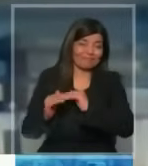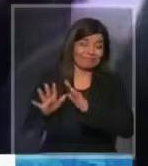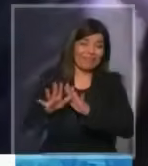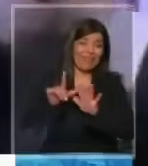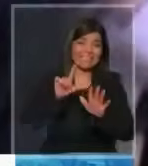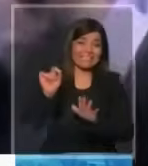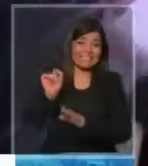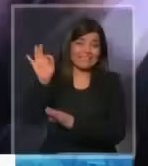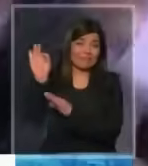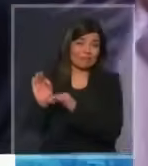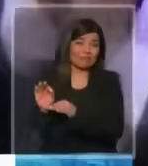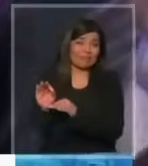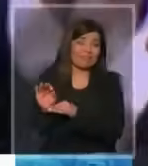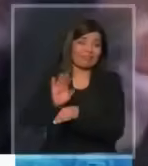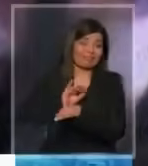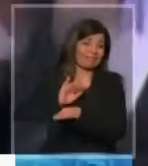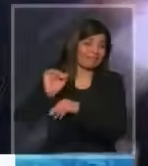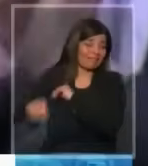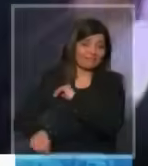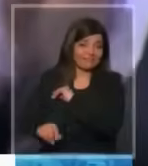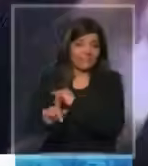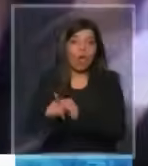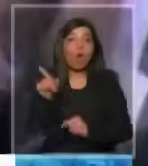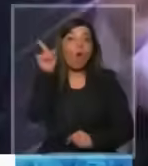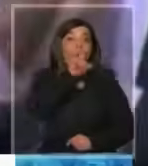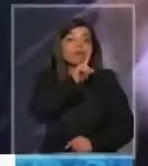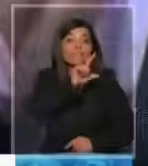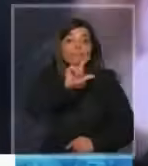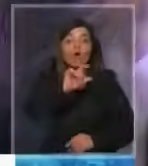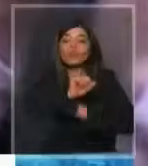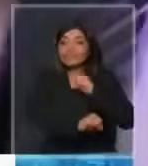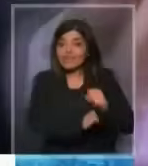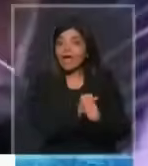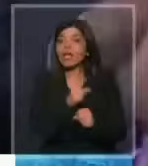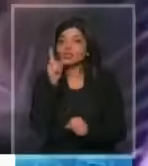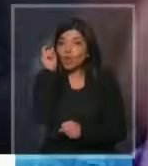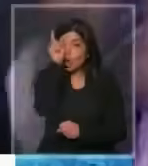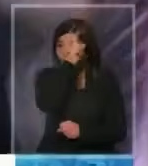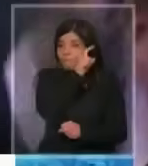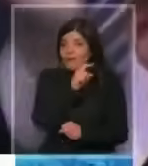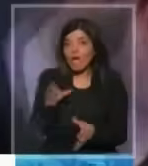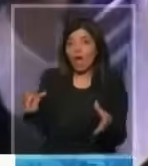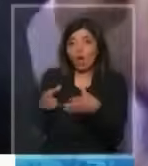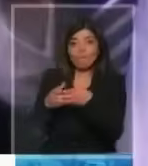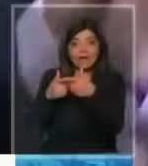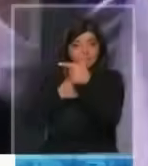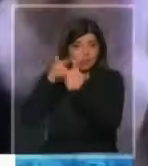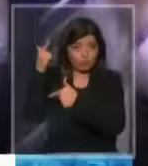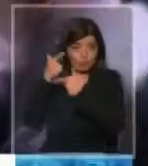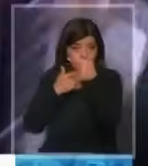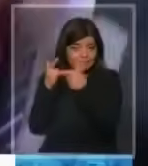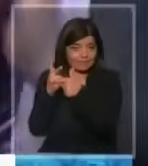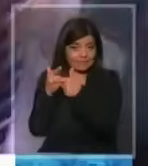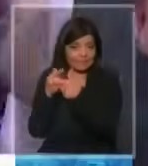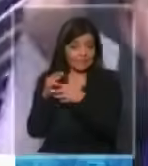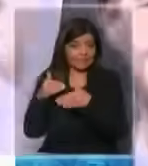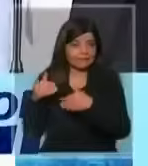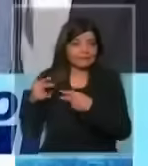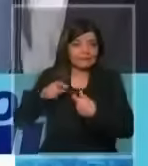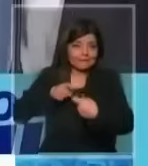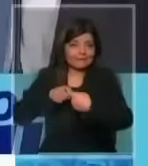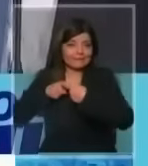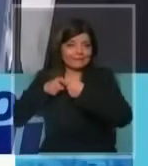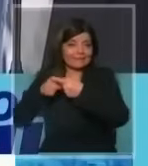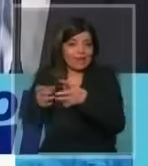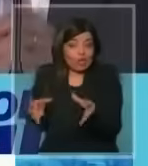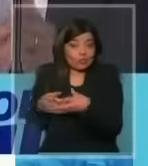70%. Los últimos años han sido complejos para los Tories, un partido sumergido en luchas internas, con